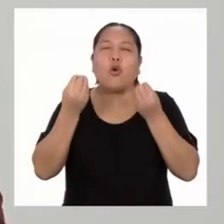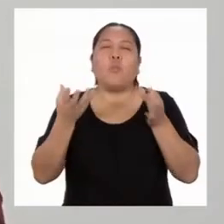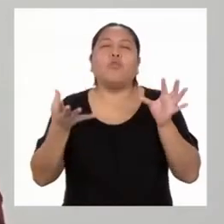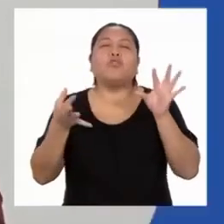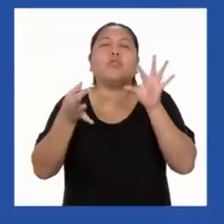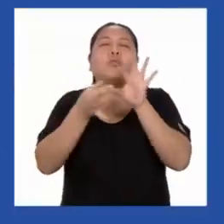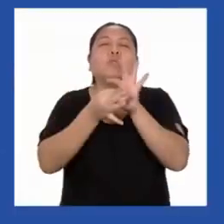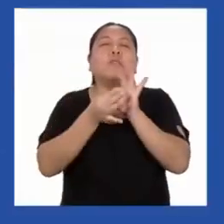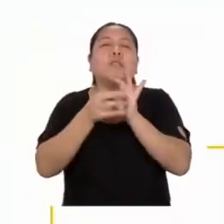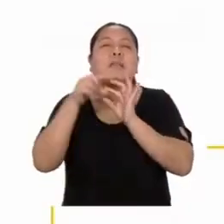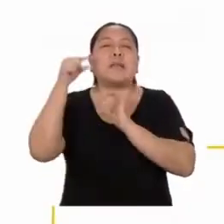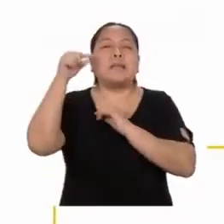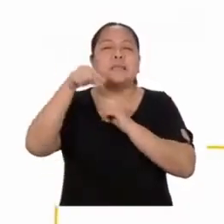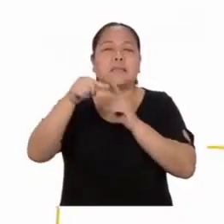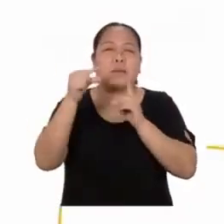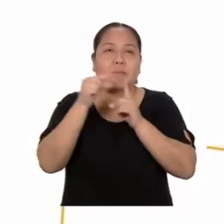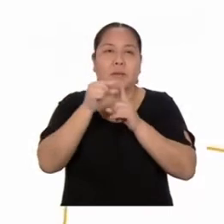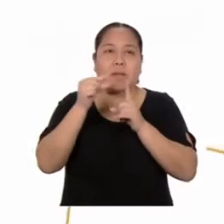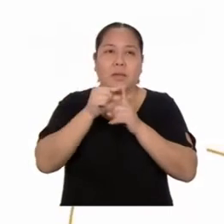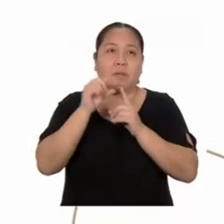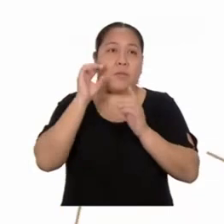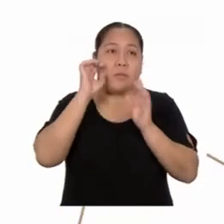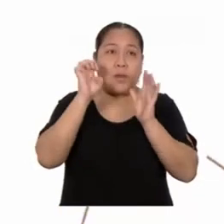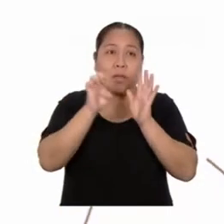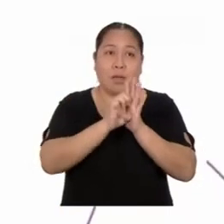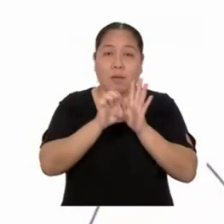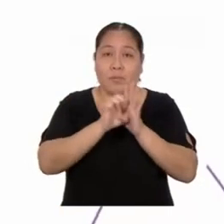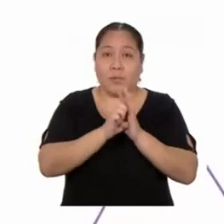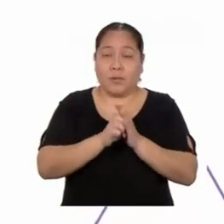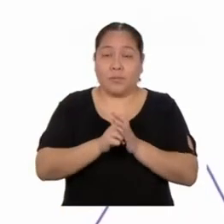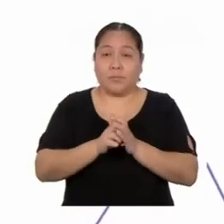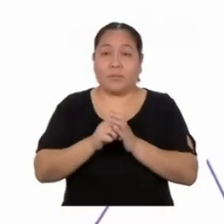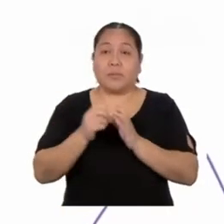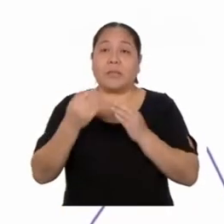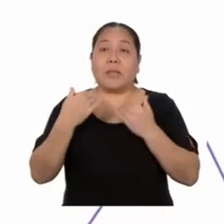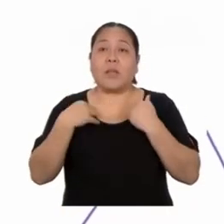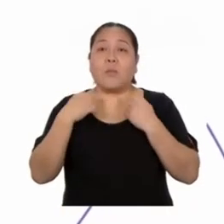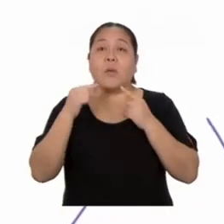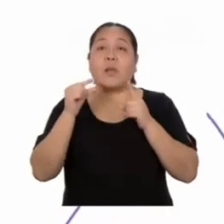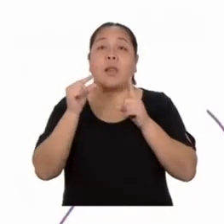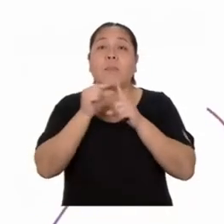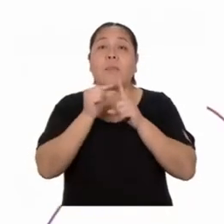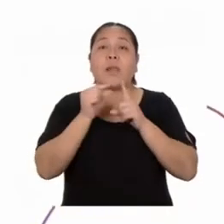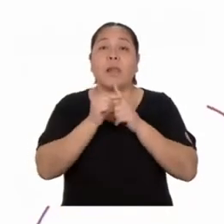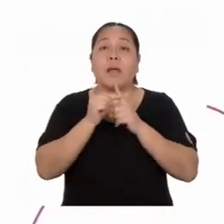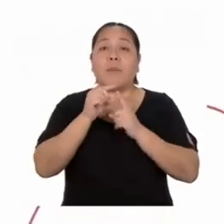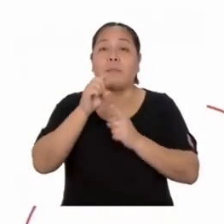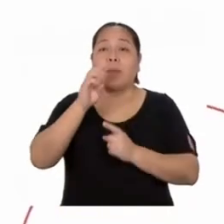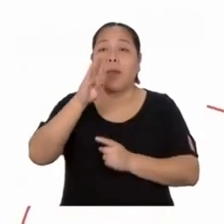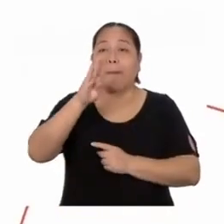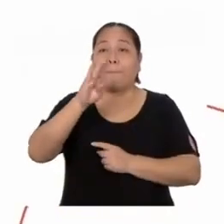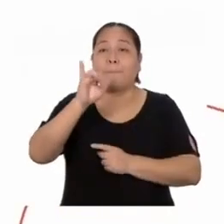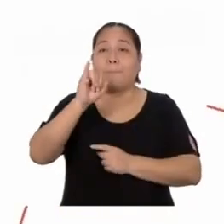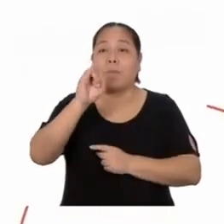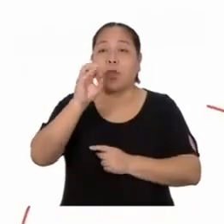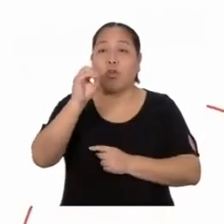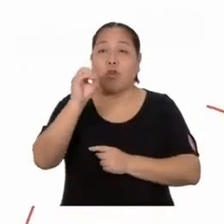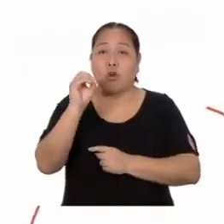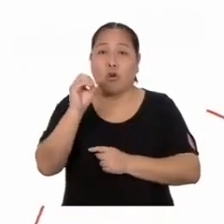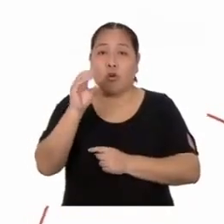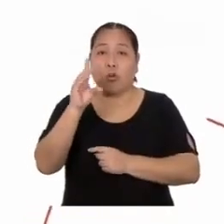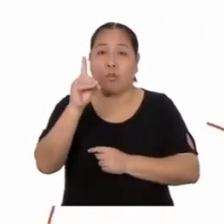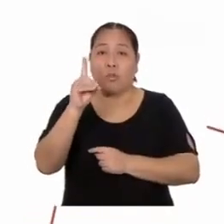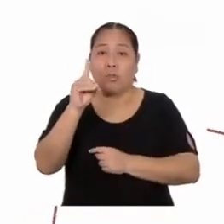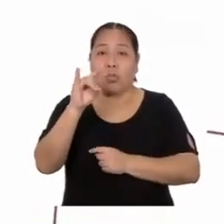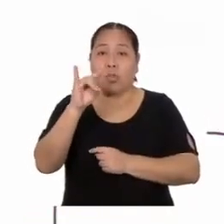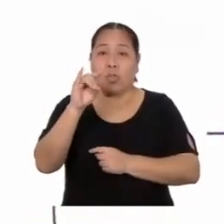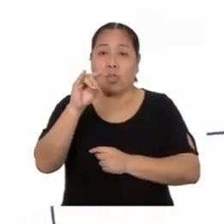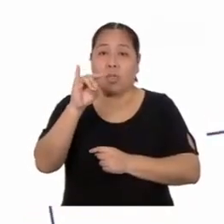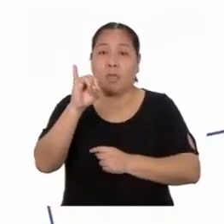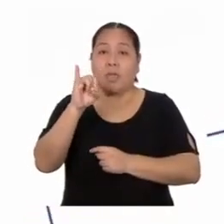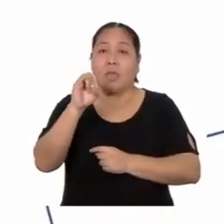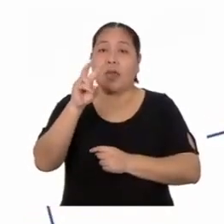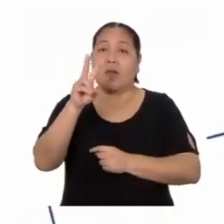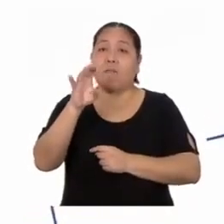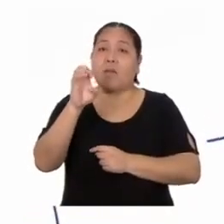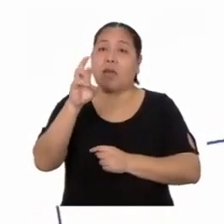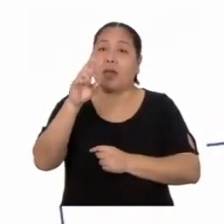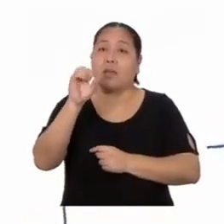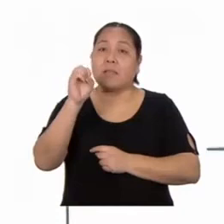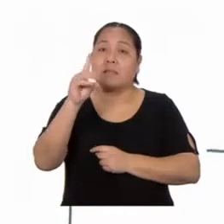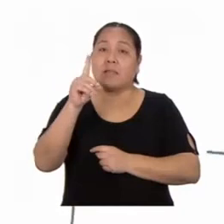La palabra. Por ejemplo, tenemos la palabra biodiversidad. En ella podemos distinguir dos